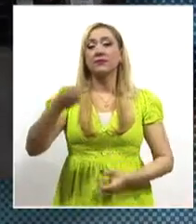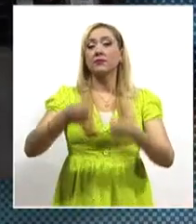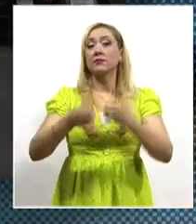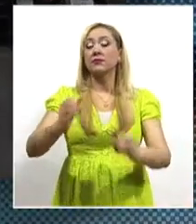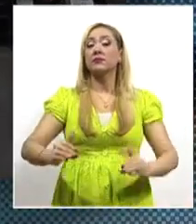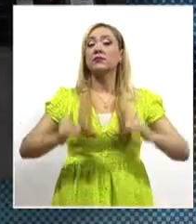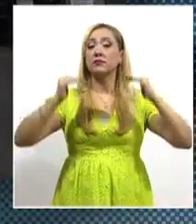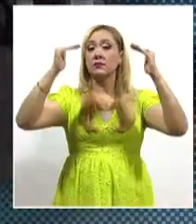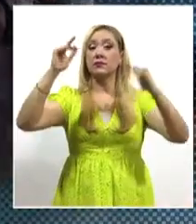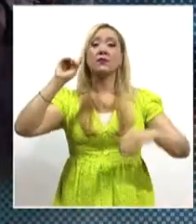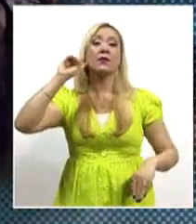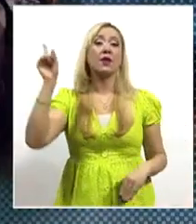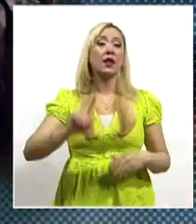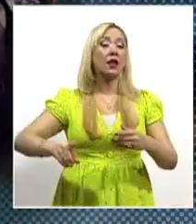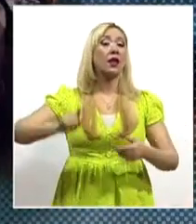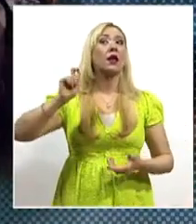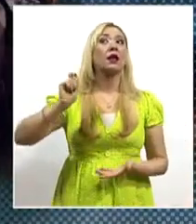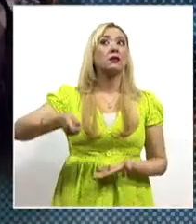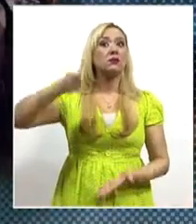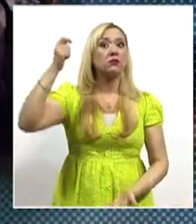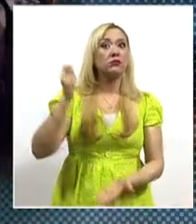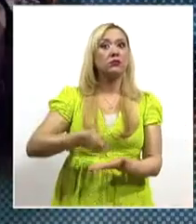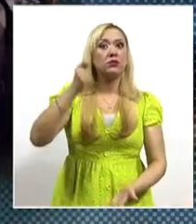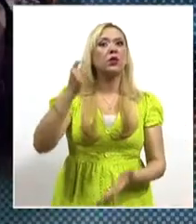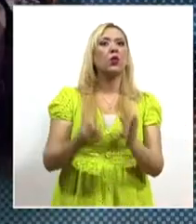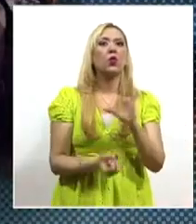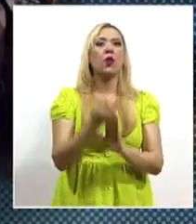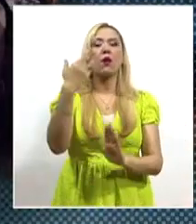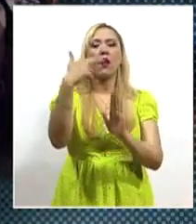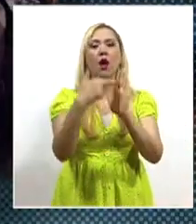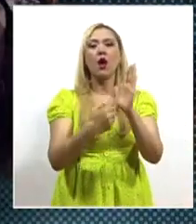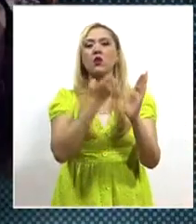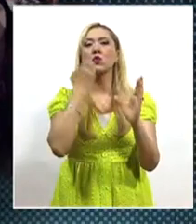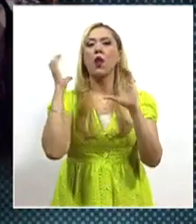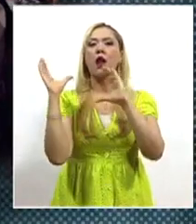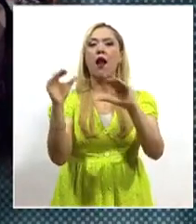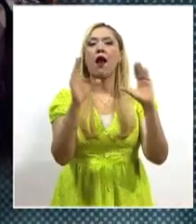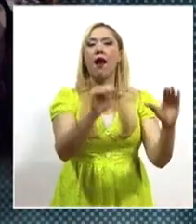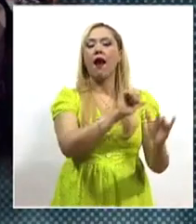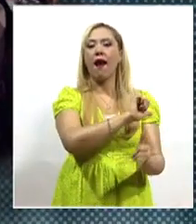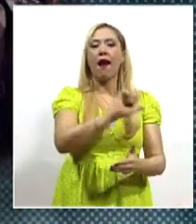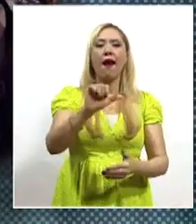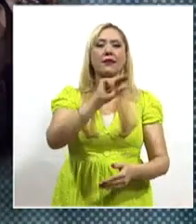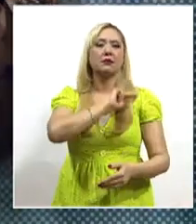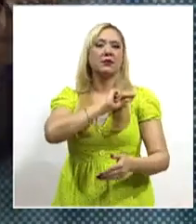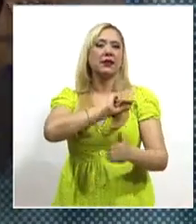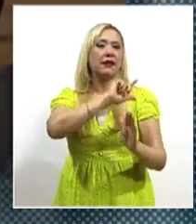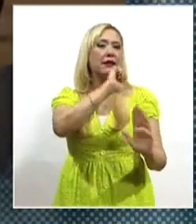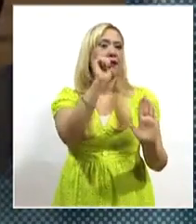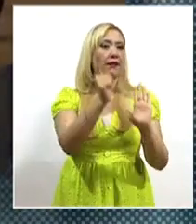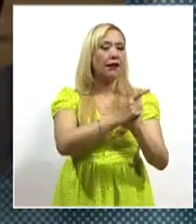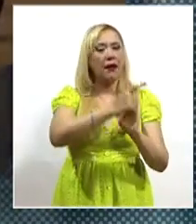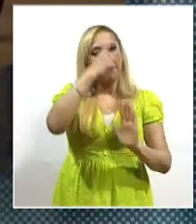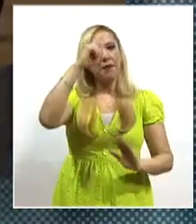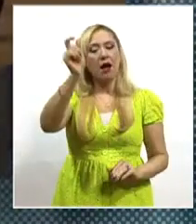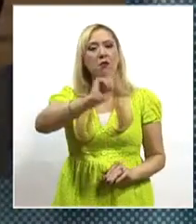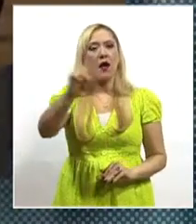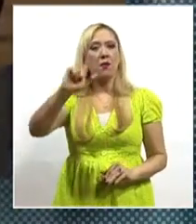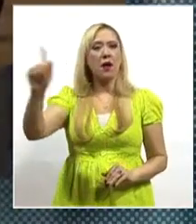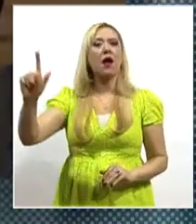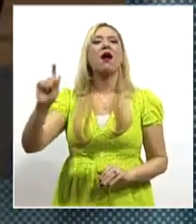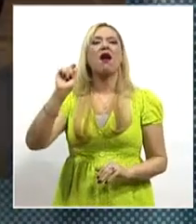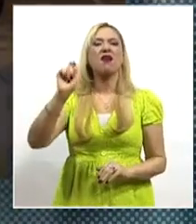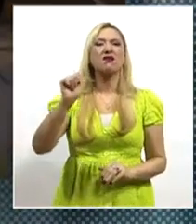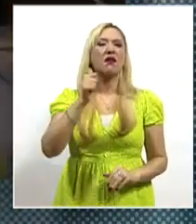de Justicia de Zacatecas aprobó el nuevo reglamento de la Escuela de Formación y Especialización Judicial para profesionalizar la